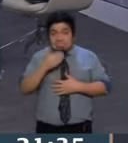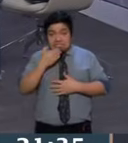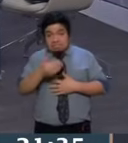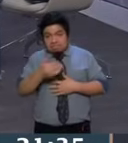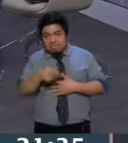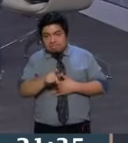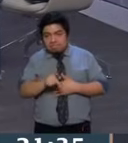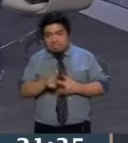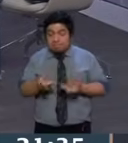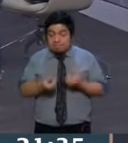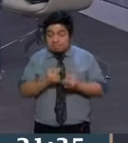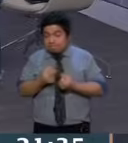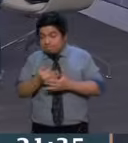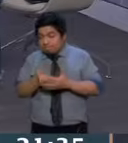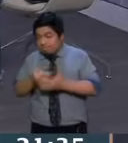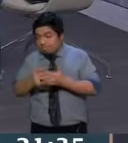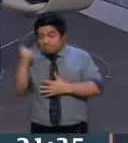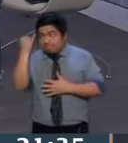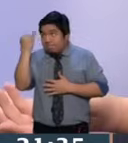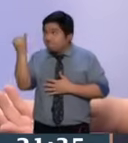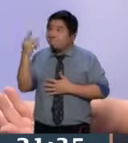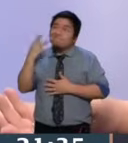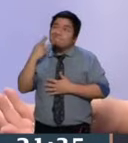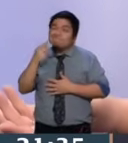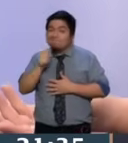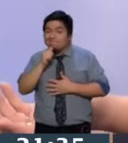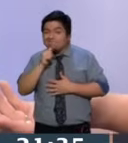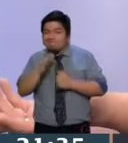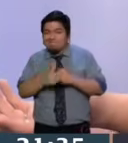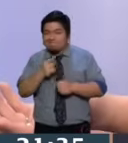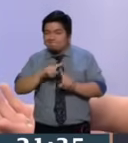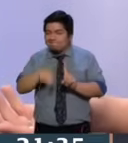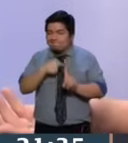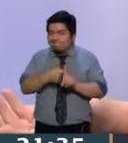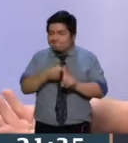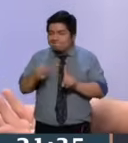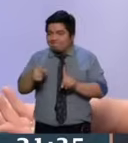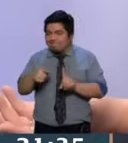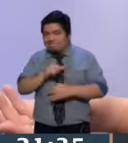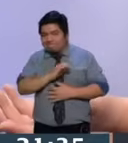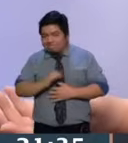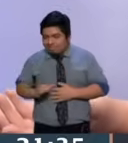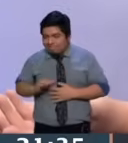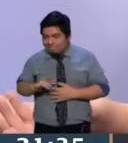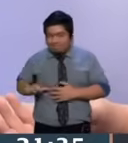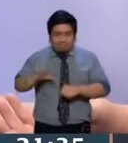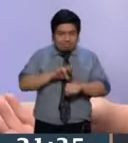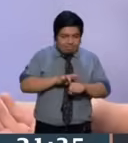tenis, me pero tendría francamente mucho como ideas cuidado, Ana políticas, Francis, porque poner a un violador de candidato a gobernador y después de senador